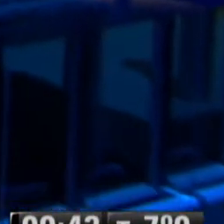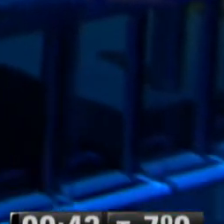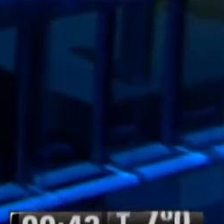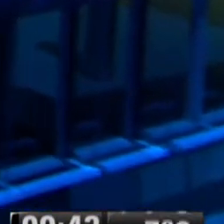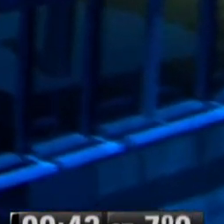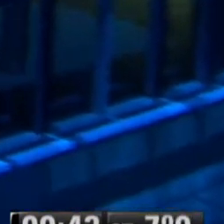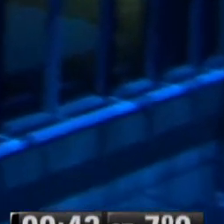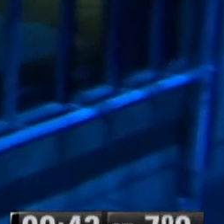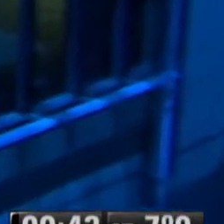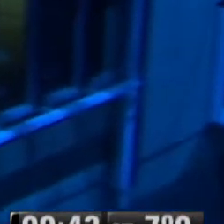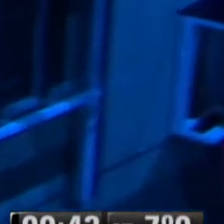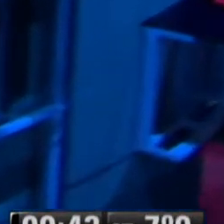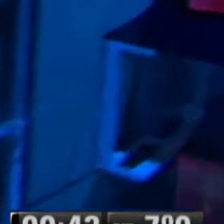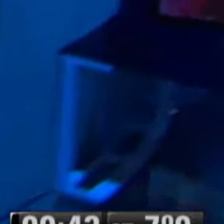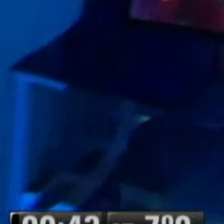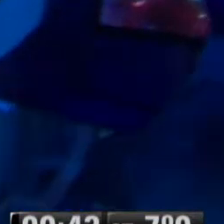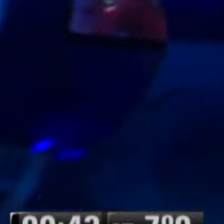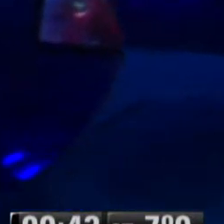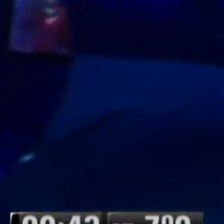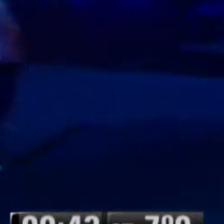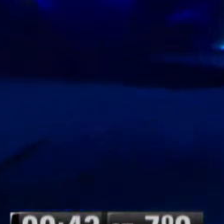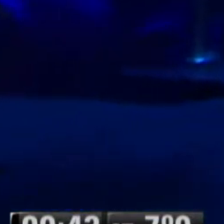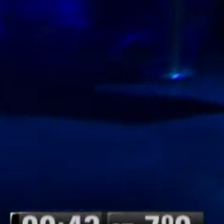igual. Te quiero.